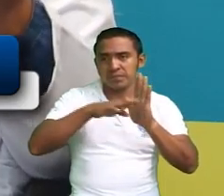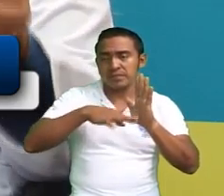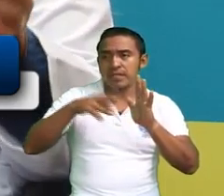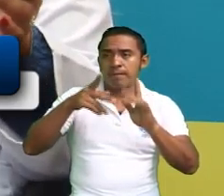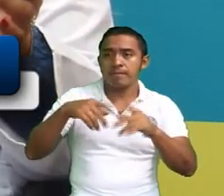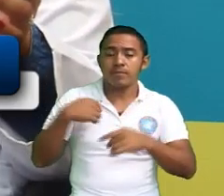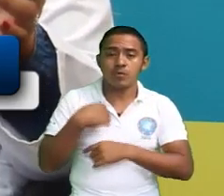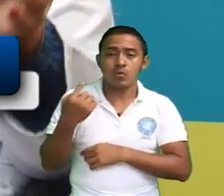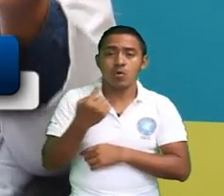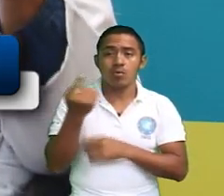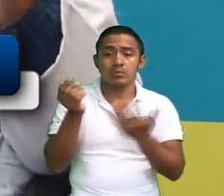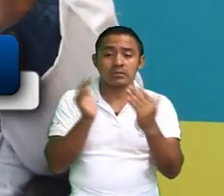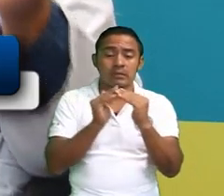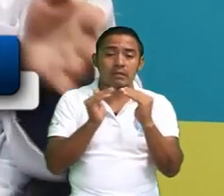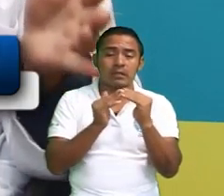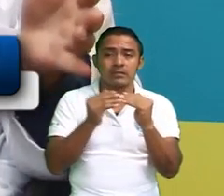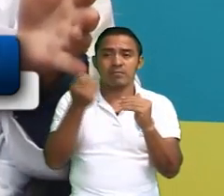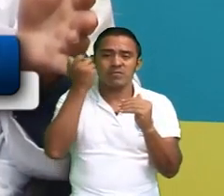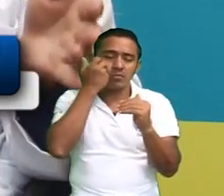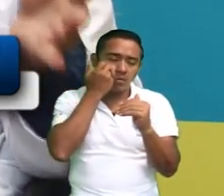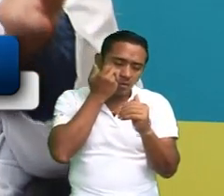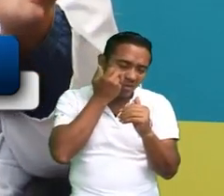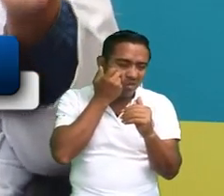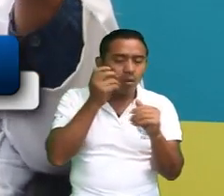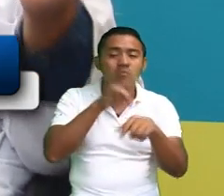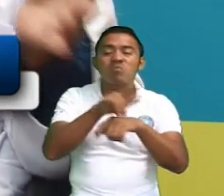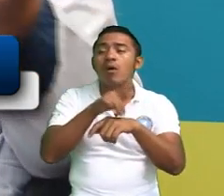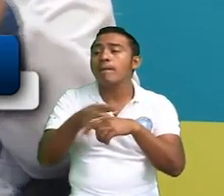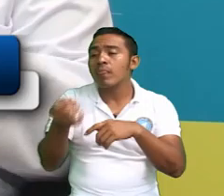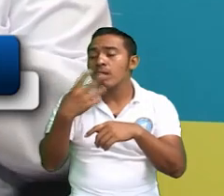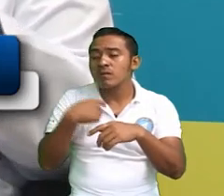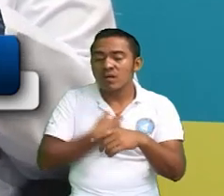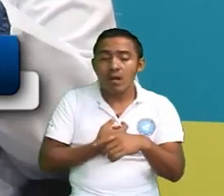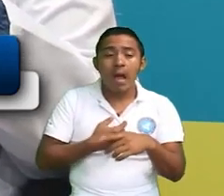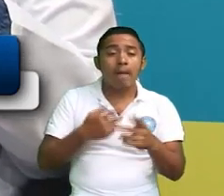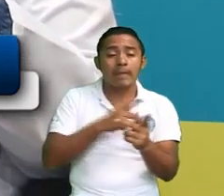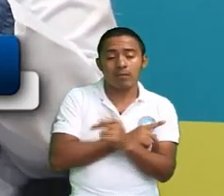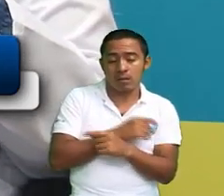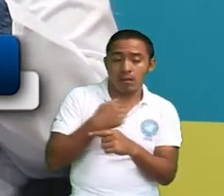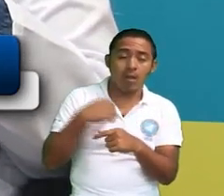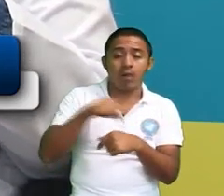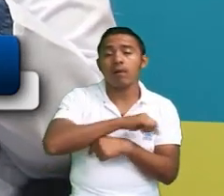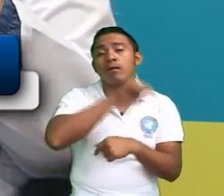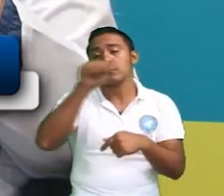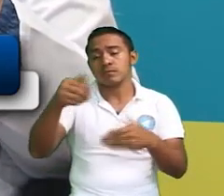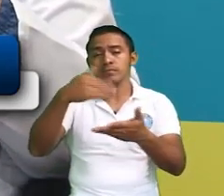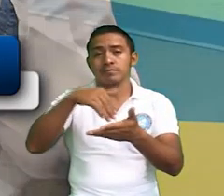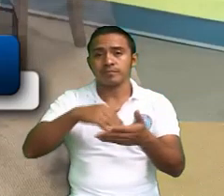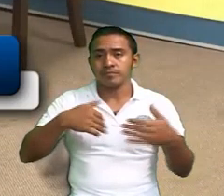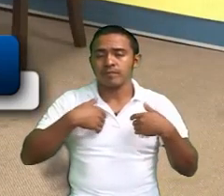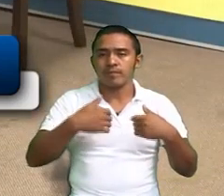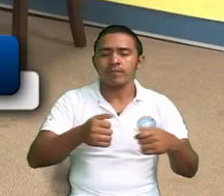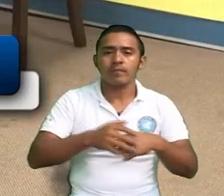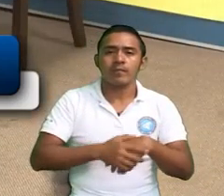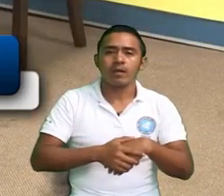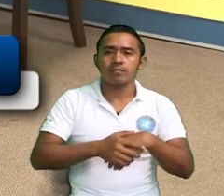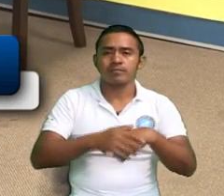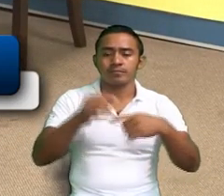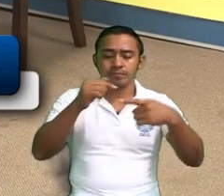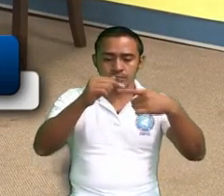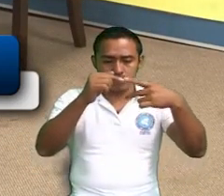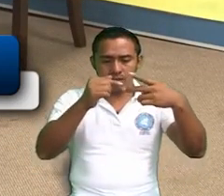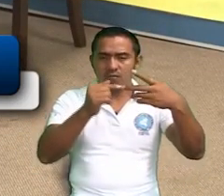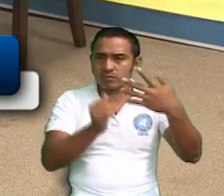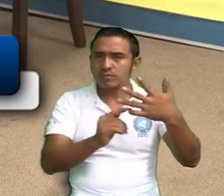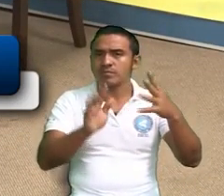se intoxican en sus casas, se comienzan a automedicar y hasta que se complican llegan a las unidades de salud. Ahora, aparte de estos síntomas que usted me